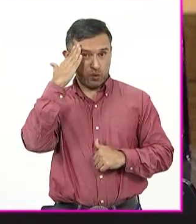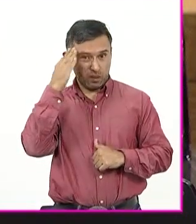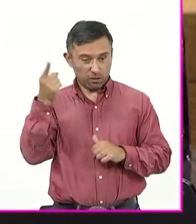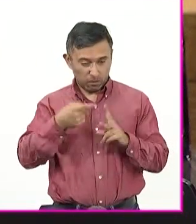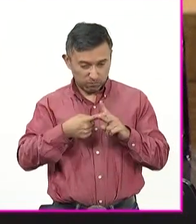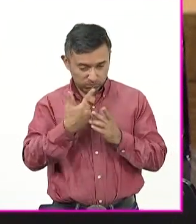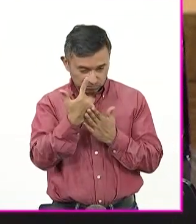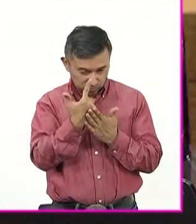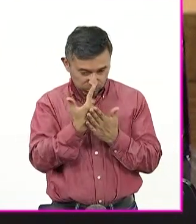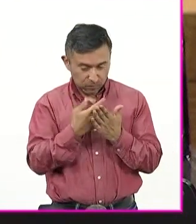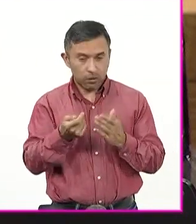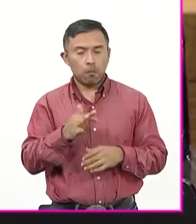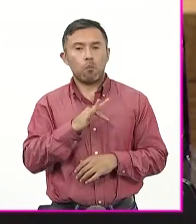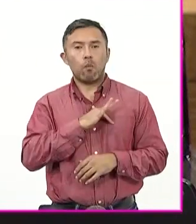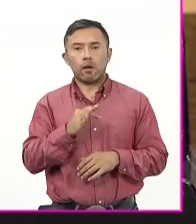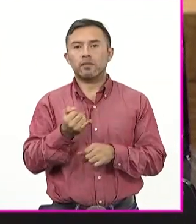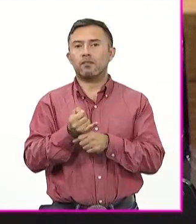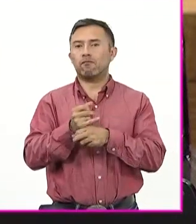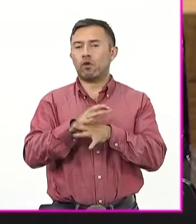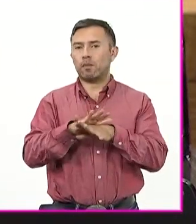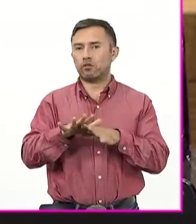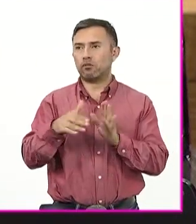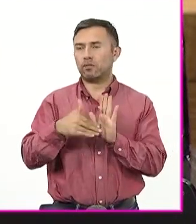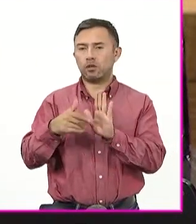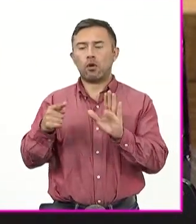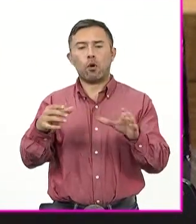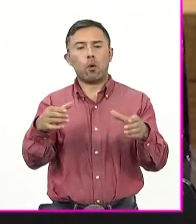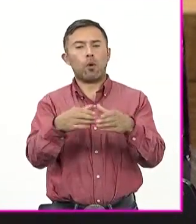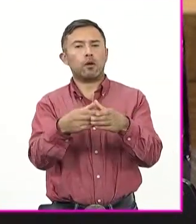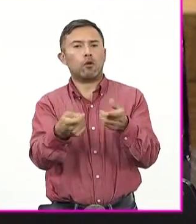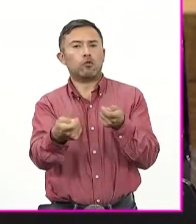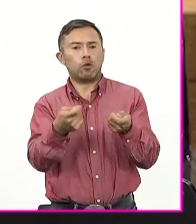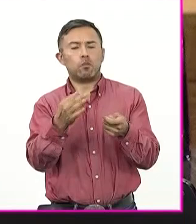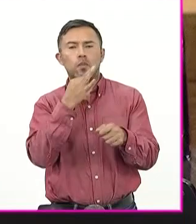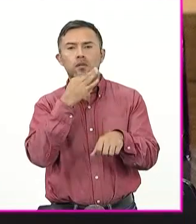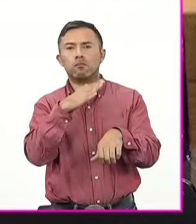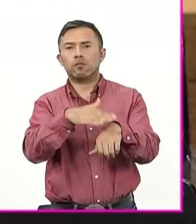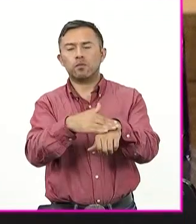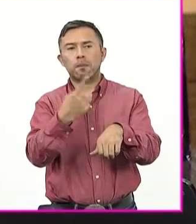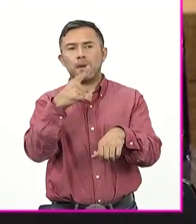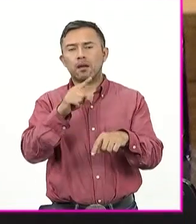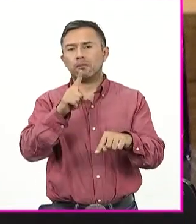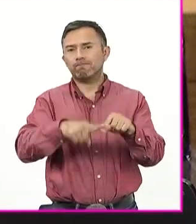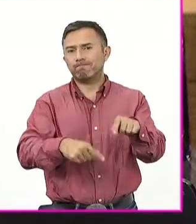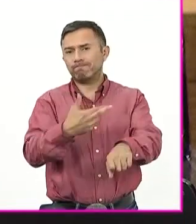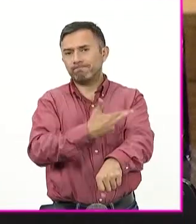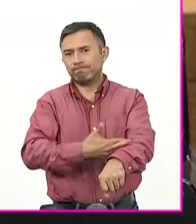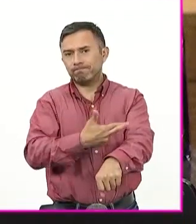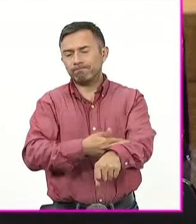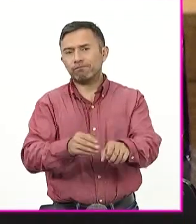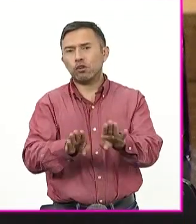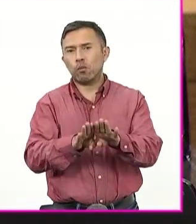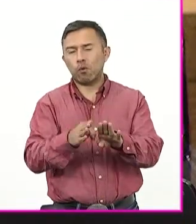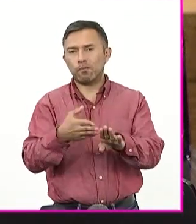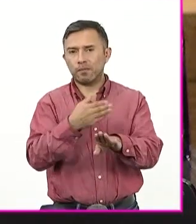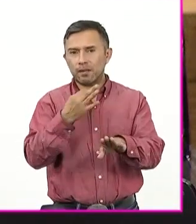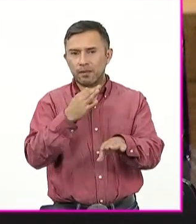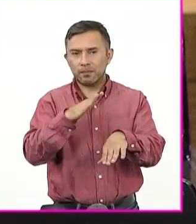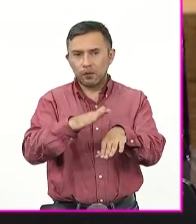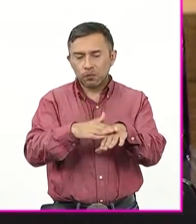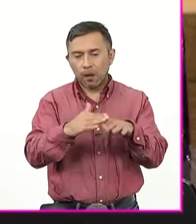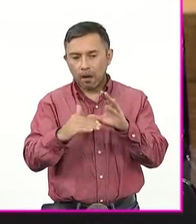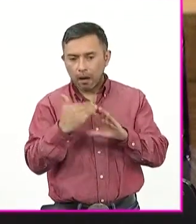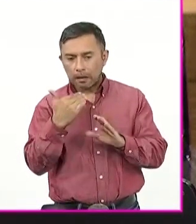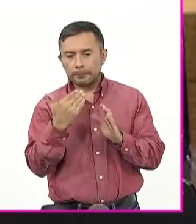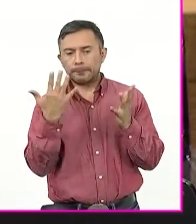allegarle información al mismo órgano interno de control para subsanar, en su caso, las observaciones que se nos están haciendo antes